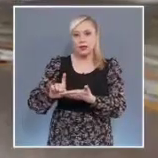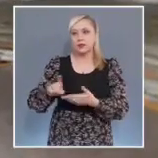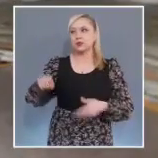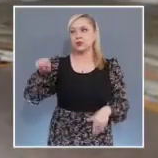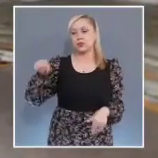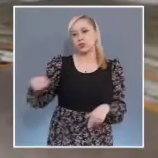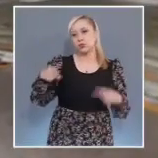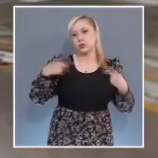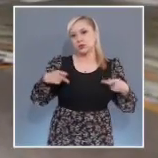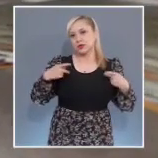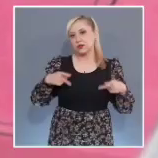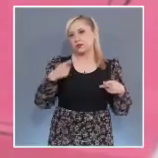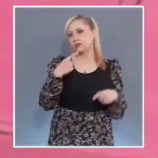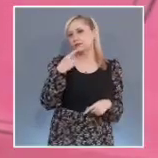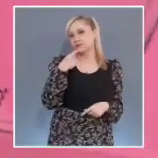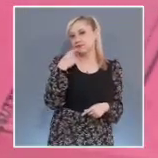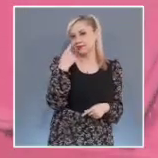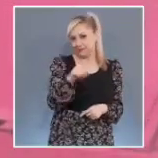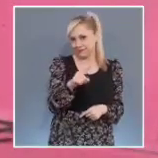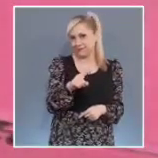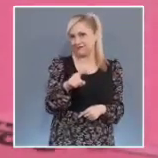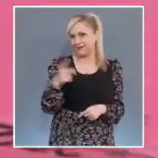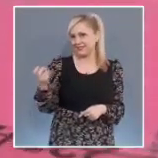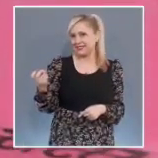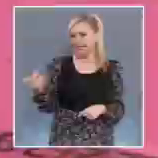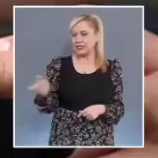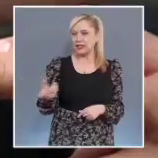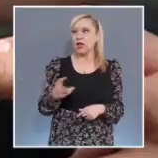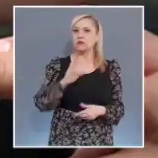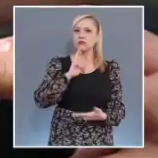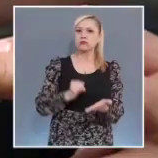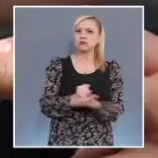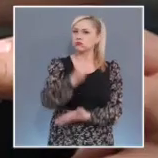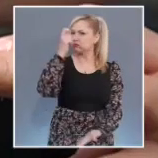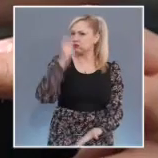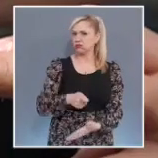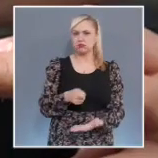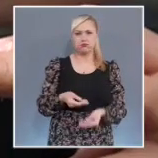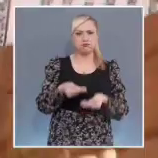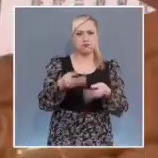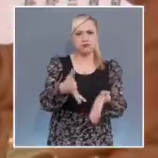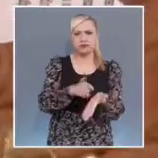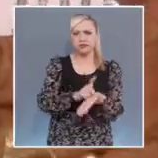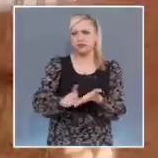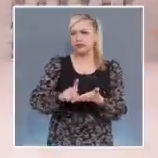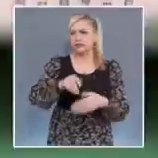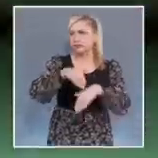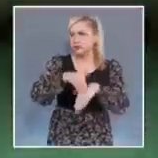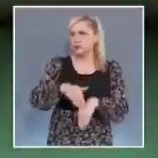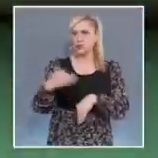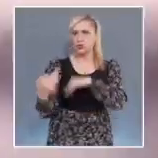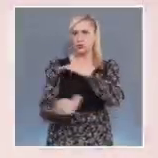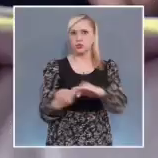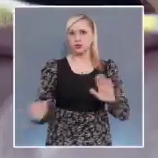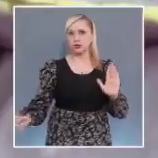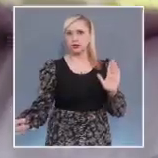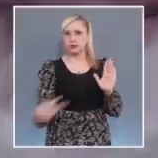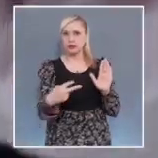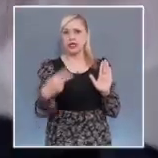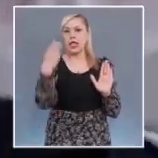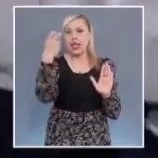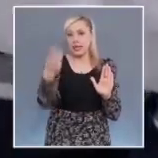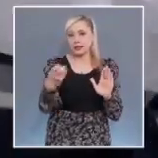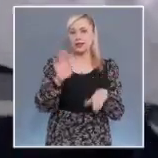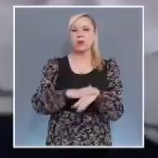quejosa. Esta jurisprudencia la determinó la Sala al resolver una contradicción de criterios entre tribunales colegiados que